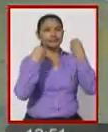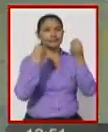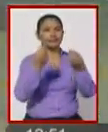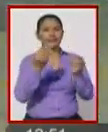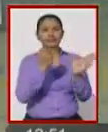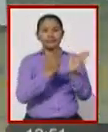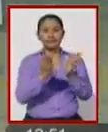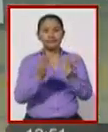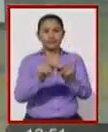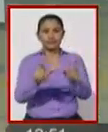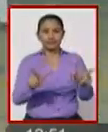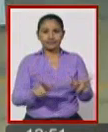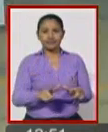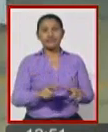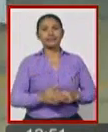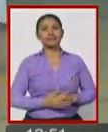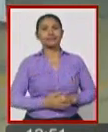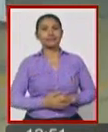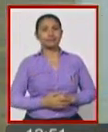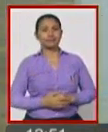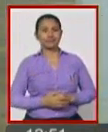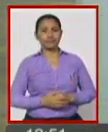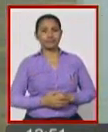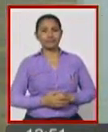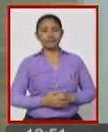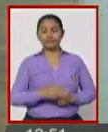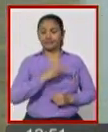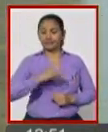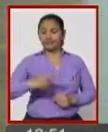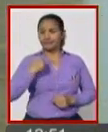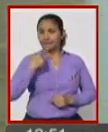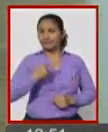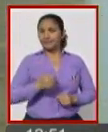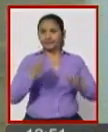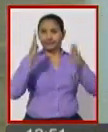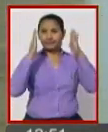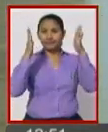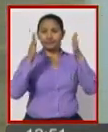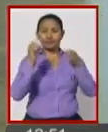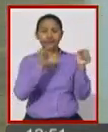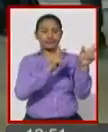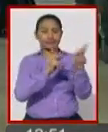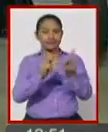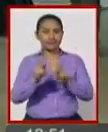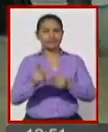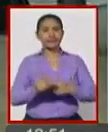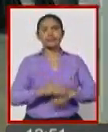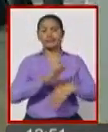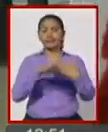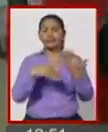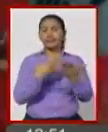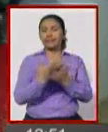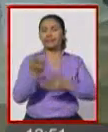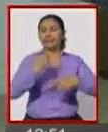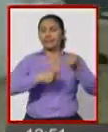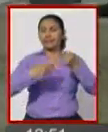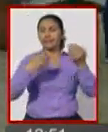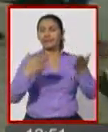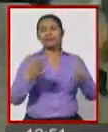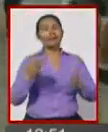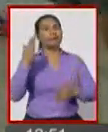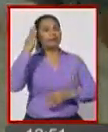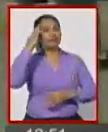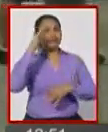nuestro respectivo puesto y sacamos nuestra mercadería de la ramada. El municipio indicó que esta vigilia está programada para que así también los comerciantes